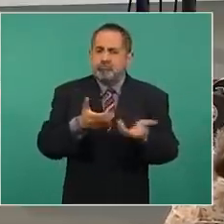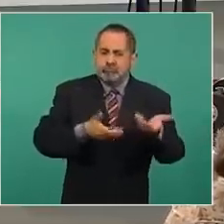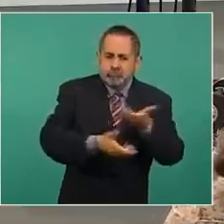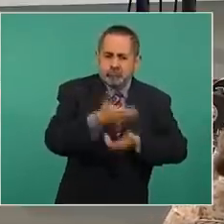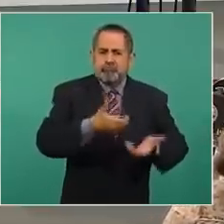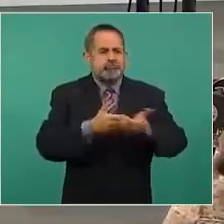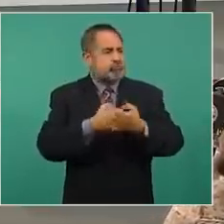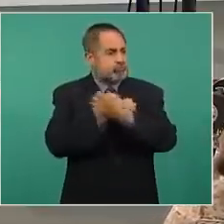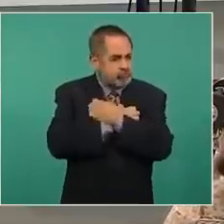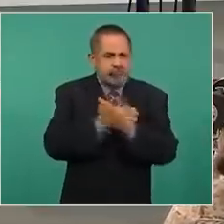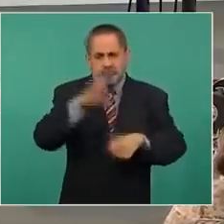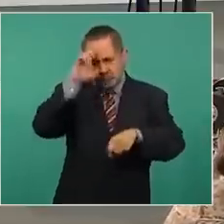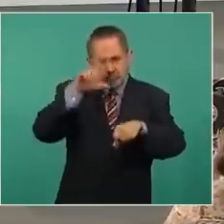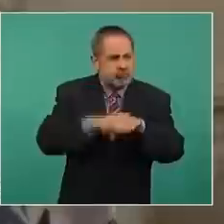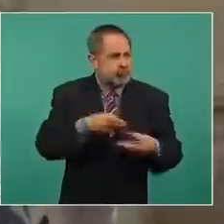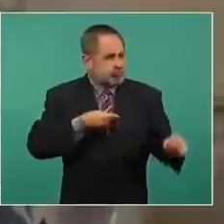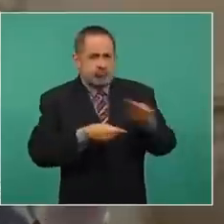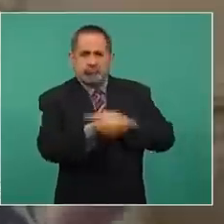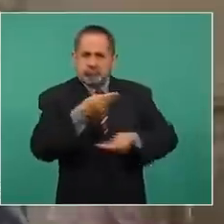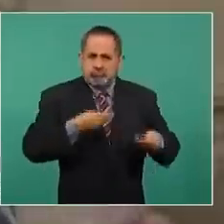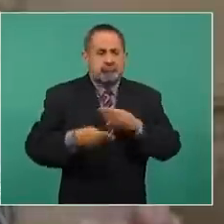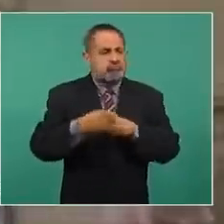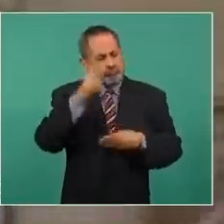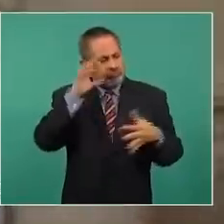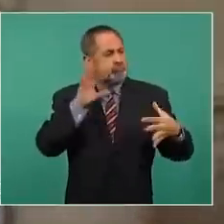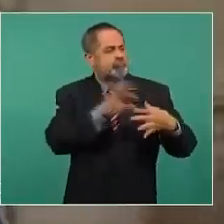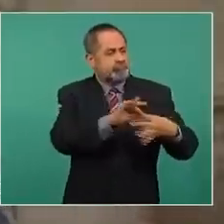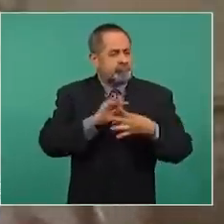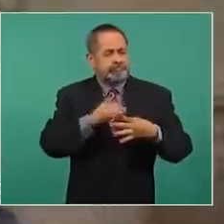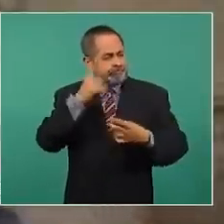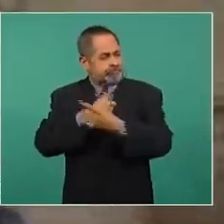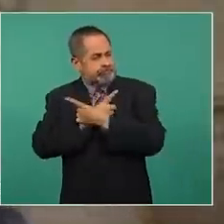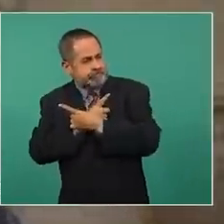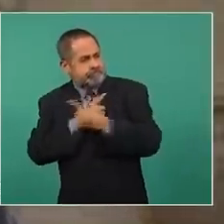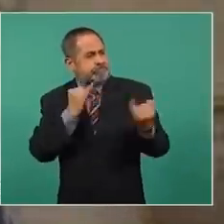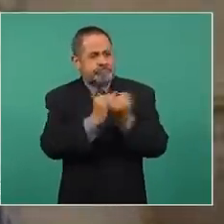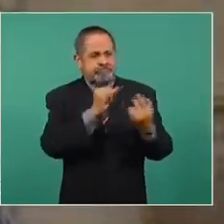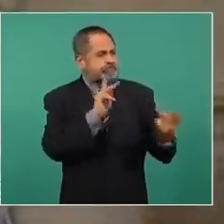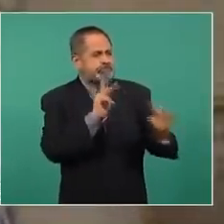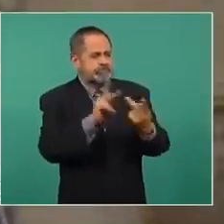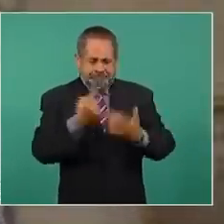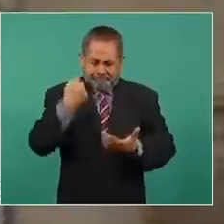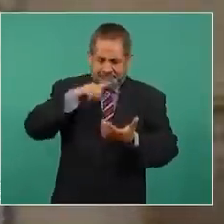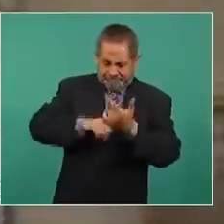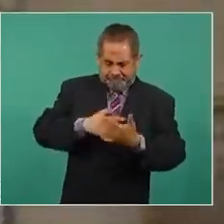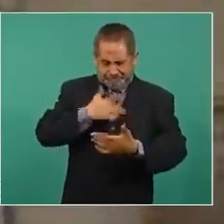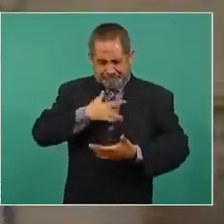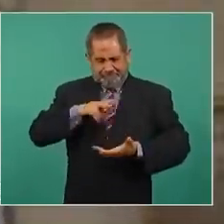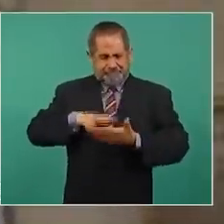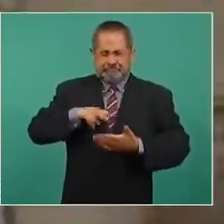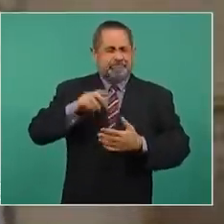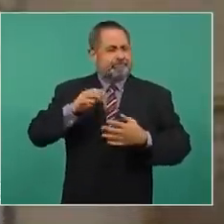educación la cultura en nuestra buscu de valores en común en el plano